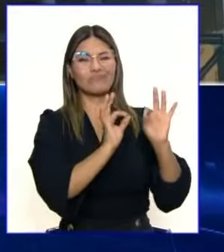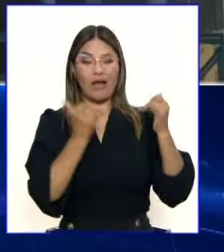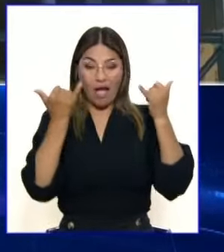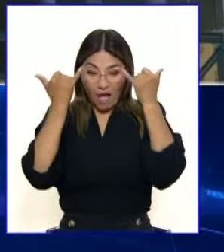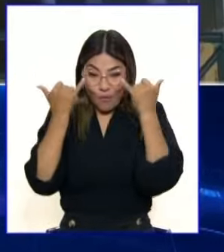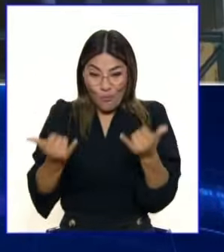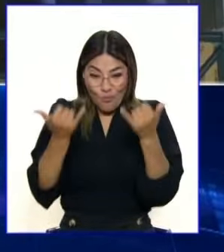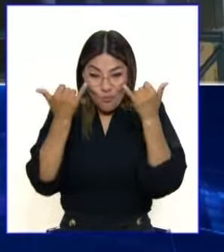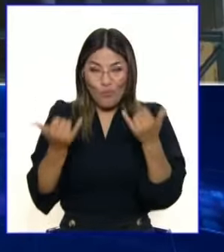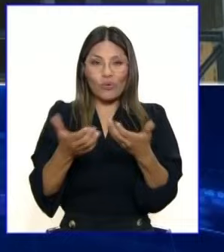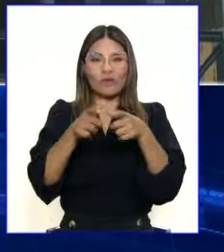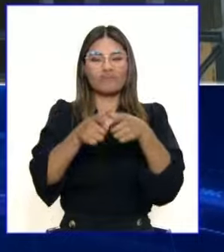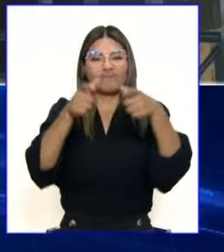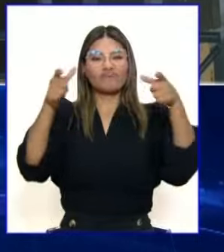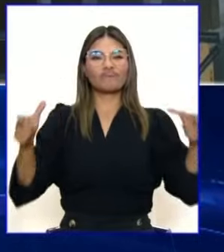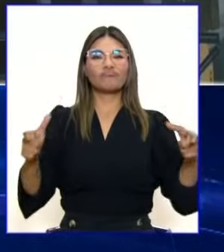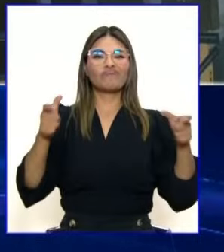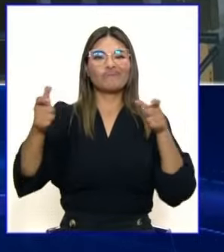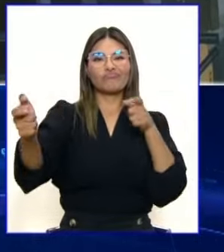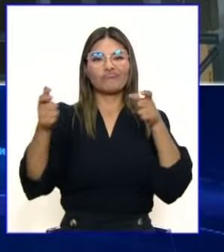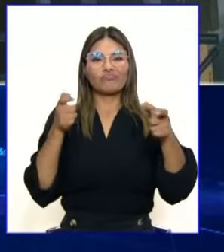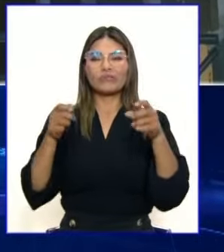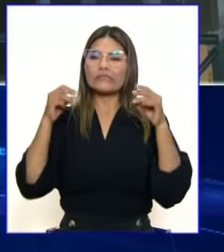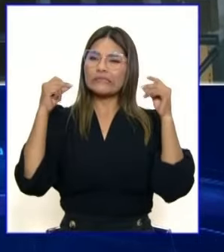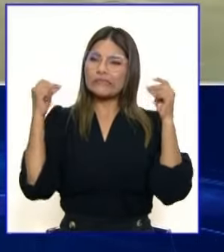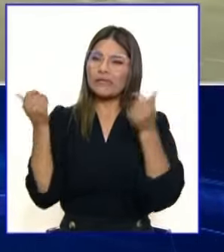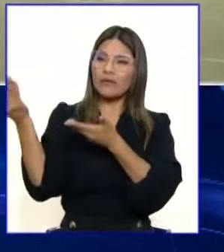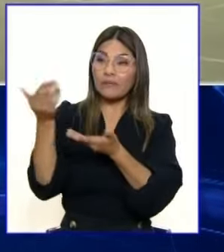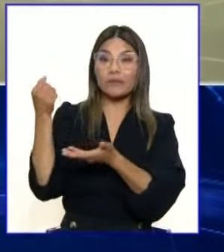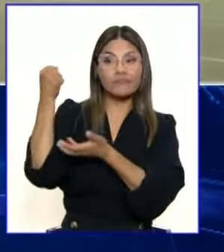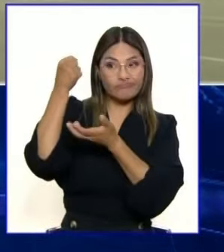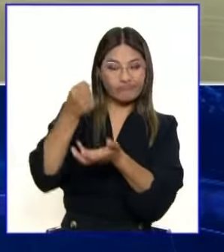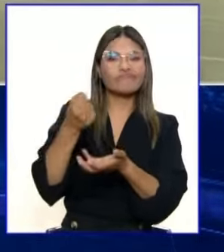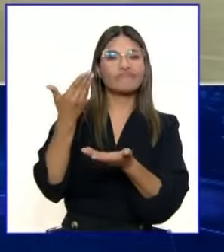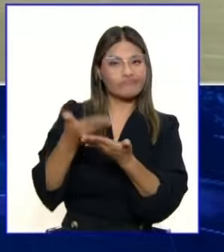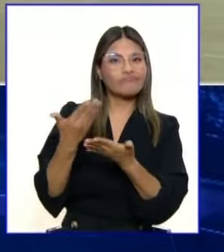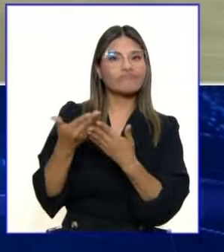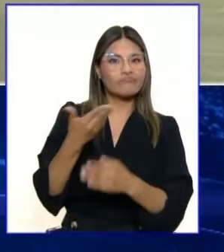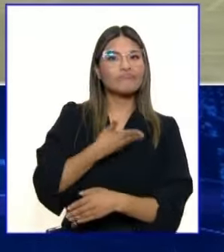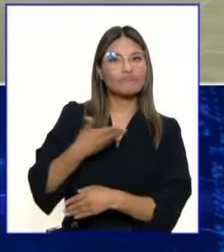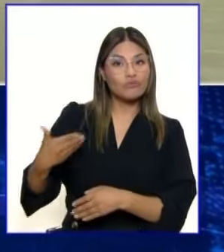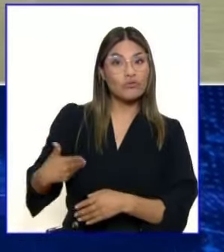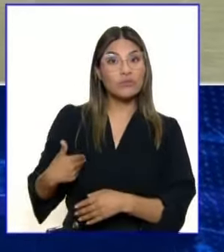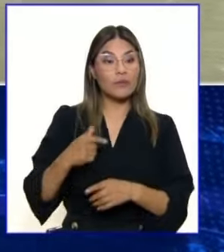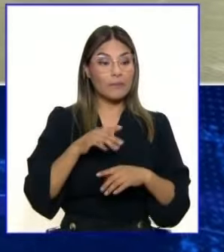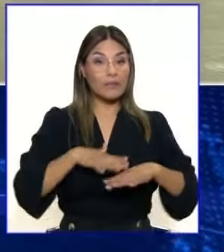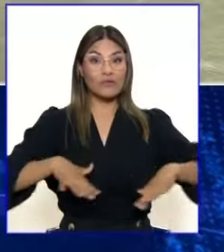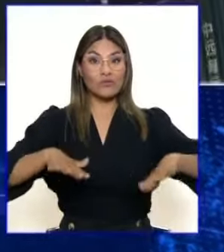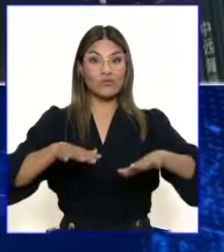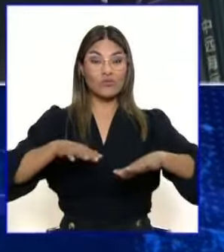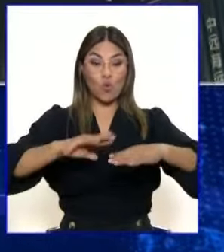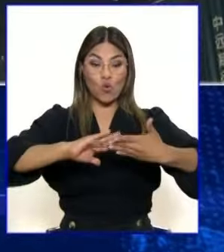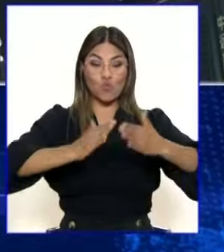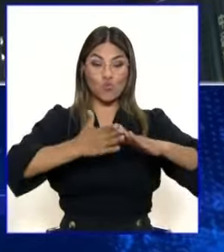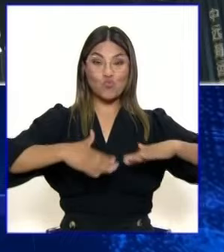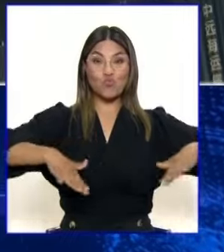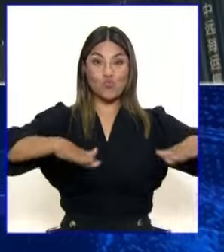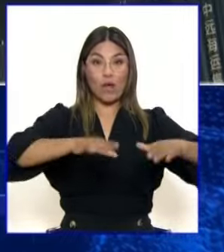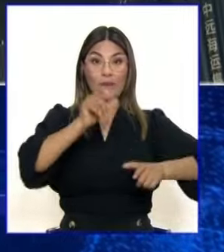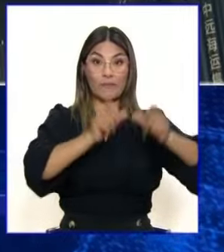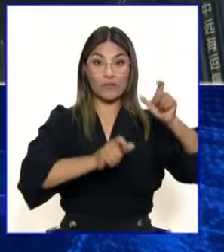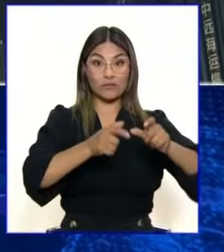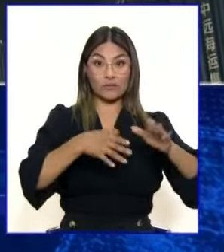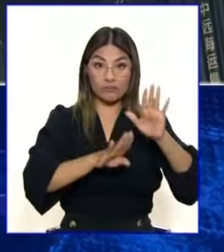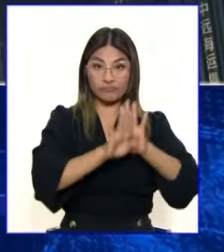infraestructura pública debe de intervenir lo más pronto posible, porque no solamente es el puerto, sino la ciudad. La ciudad todavía no tiene lo